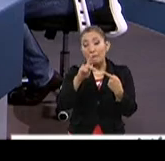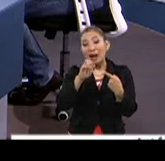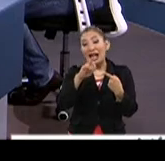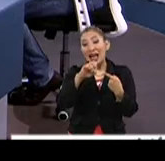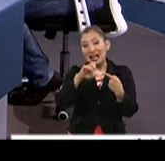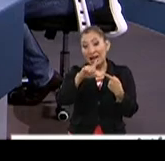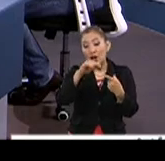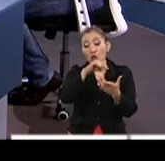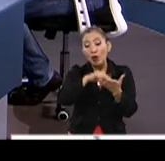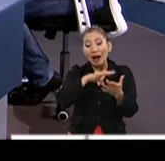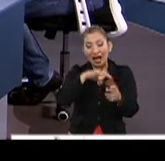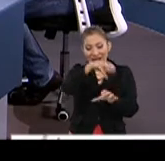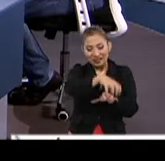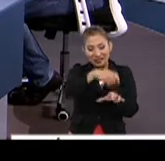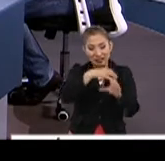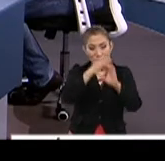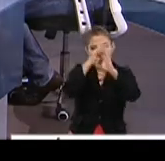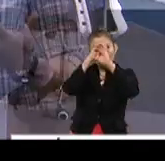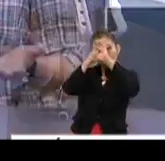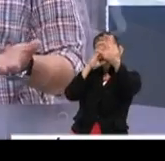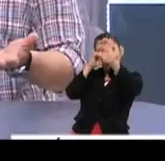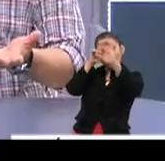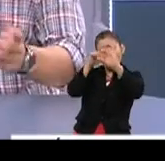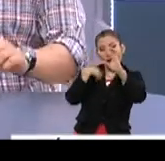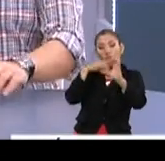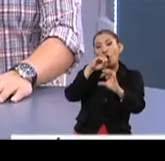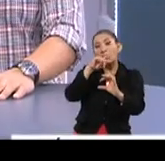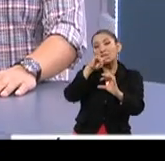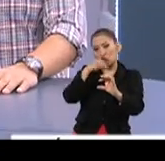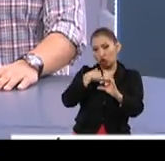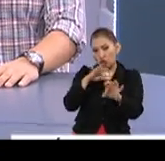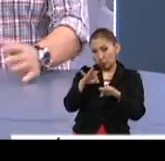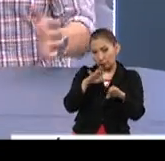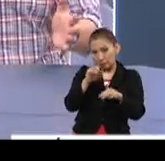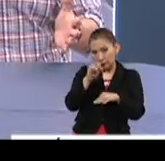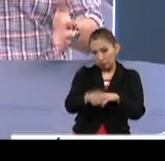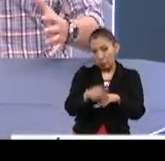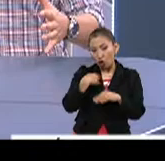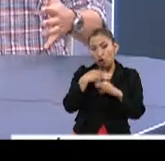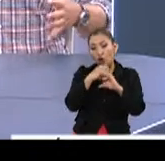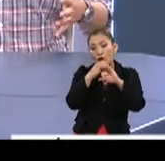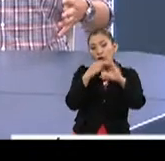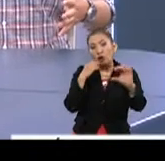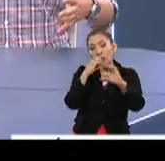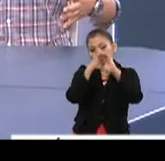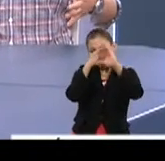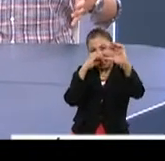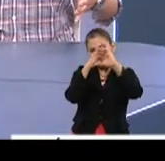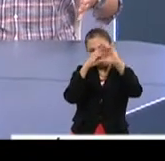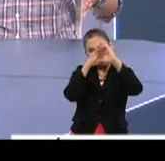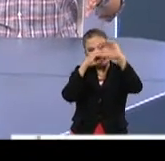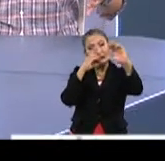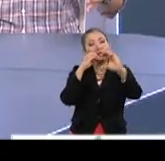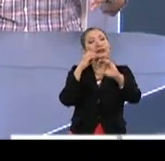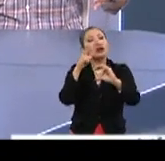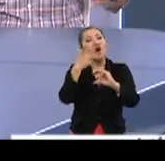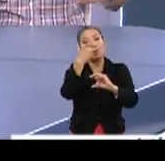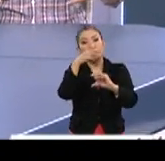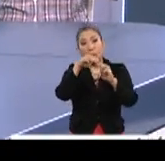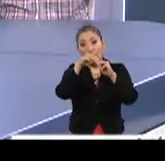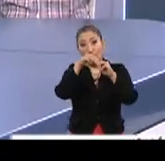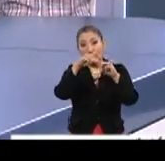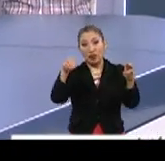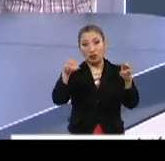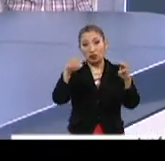que es donde se encuentran los observatorios ópticos, que son con los que yo trabajo, que son telescopios de 8